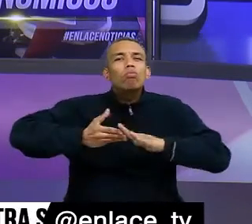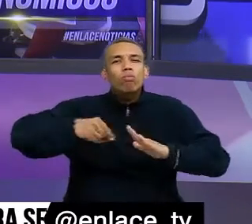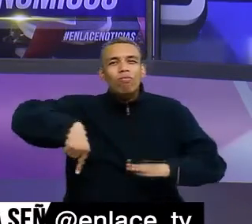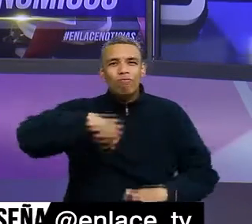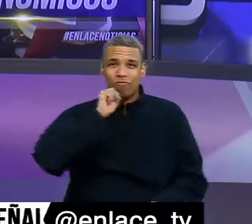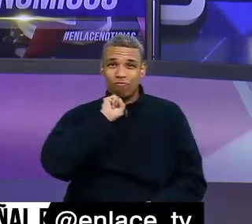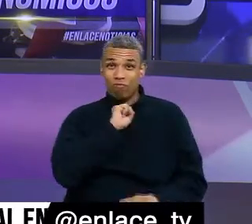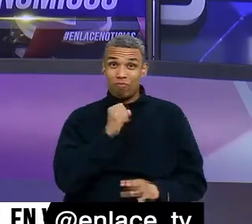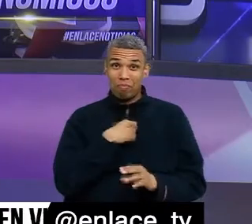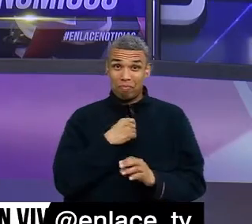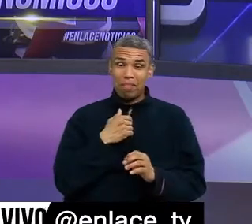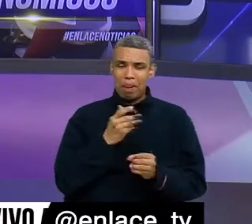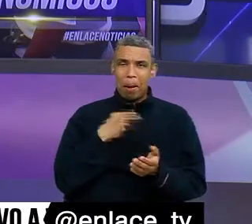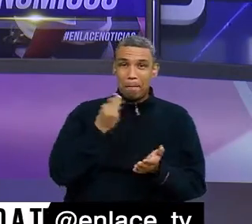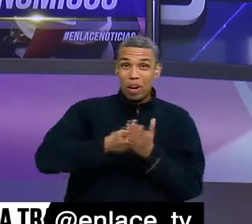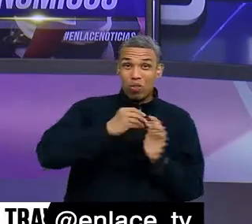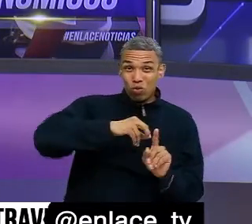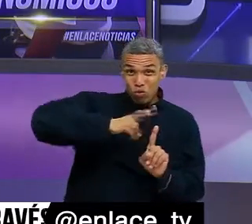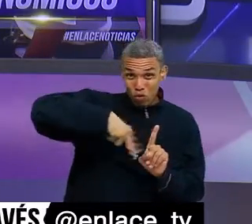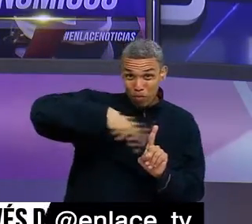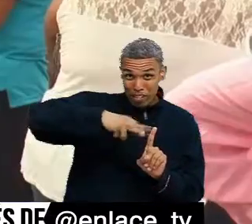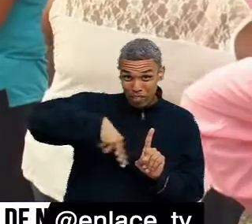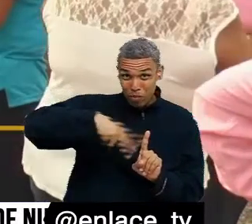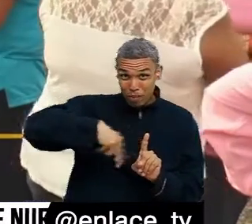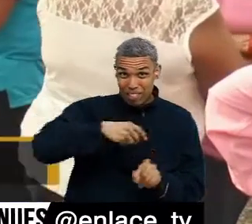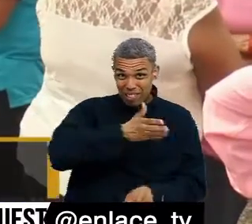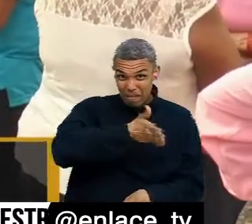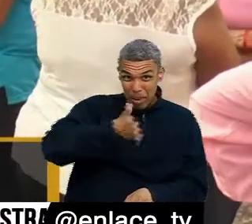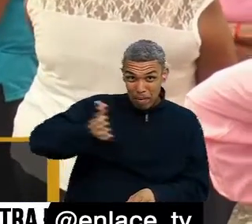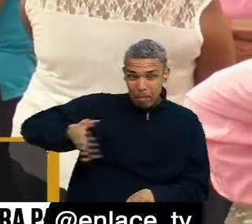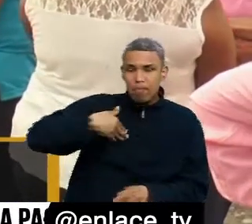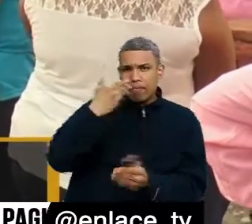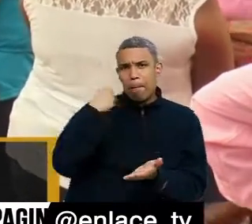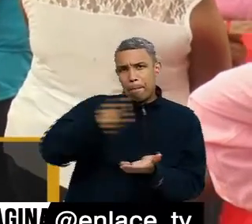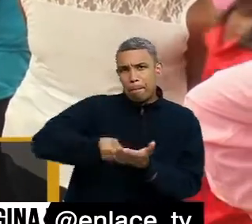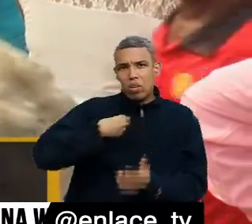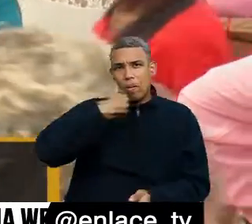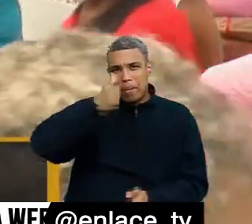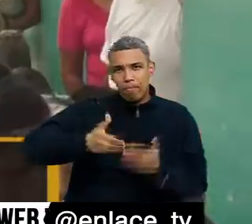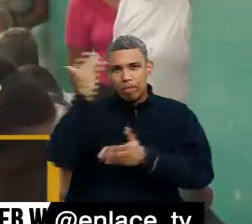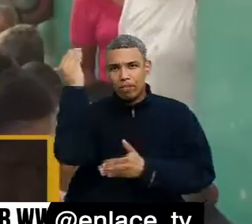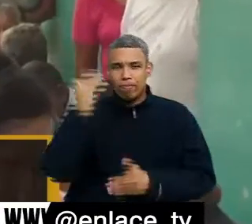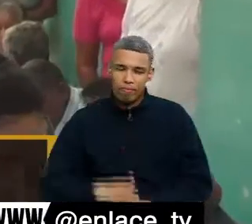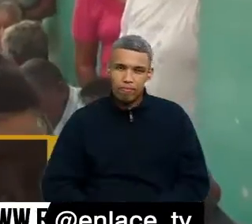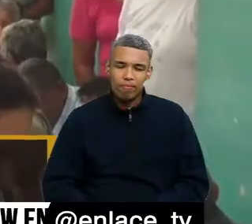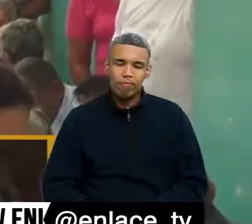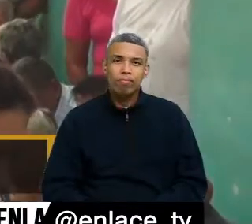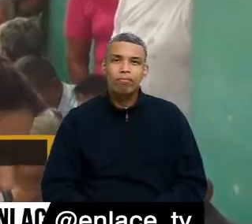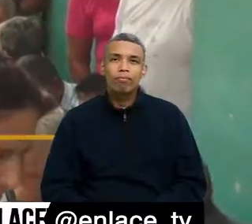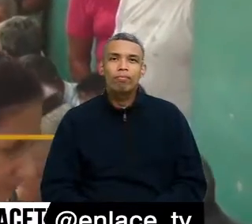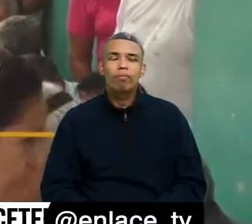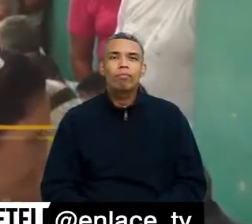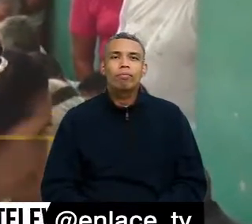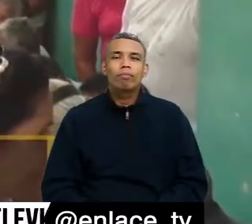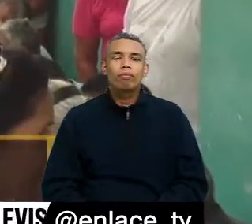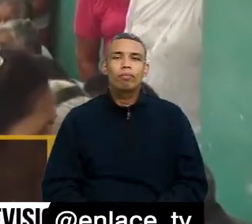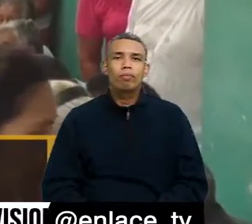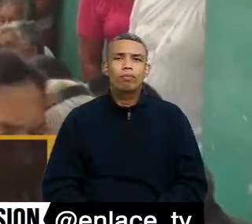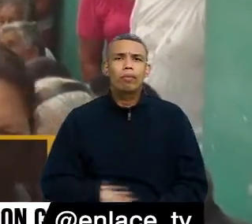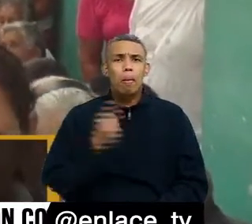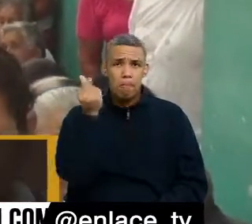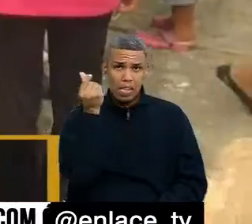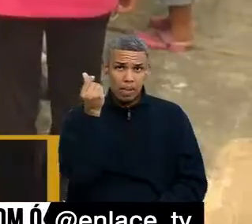beneficiarios de Colombia Mayor. Desde mañana inicia la entrega de subsidios económicos a los adultos mayores. Los recursos económicos